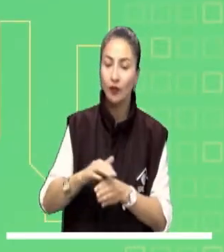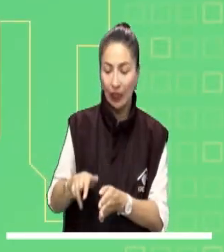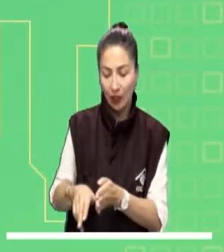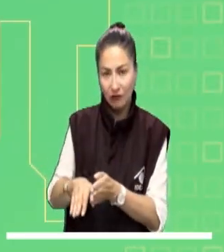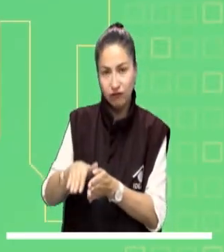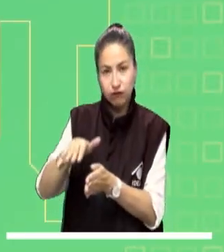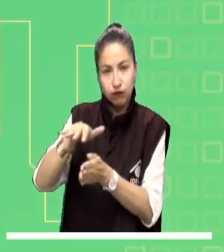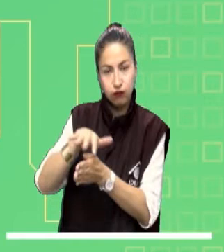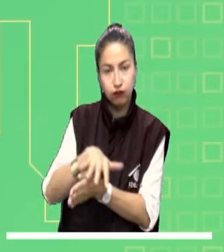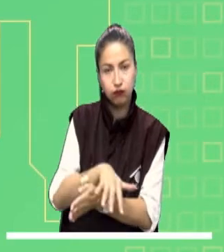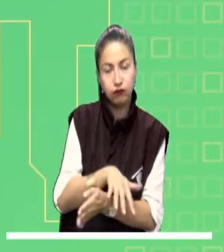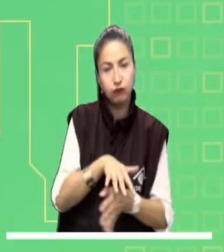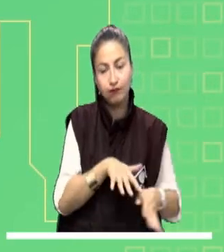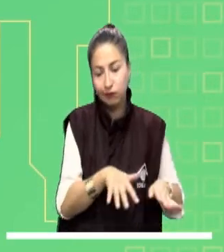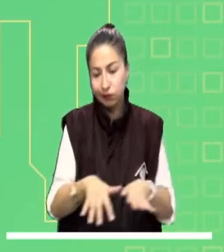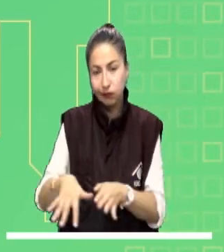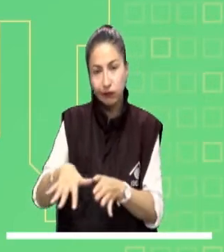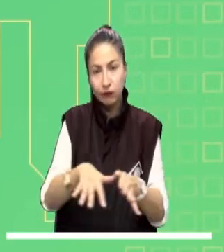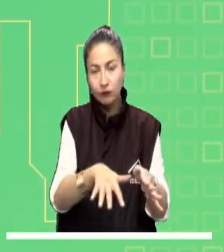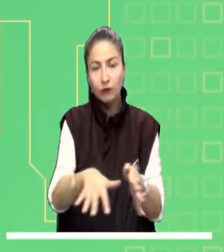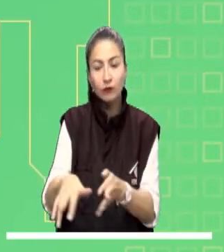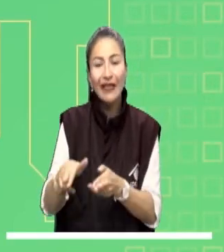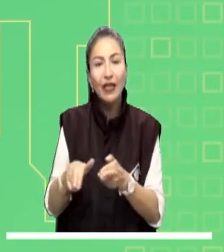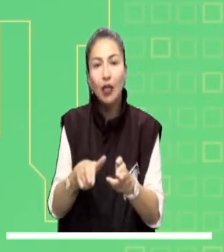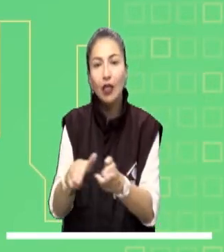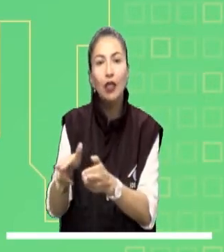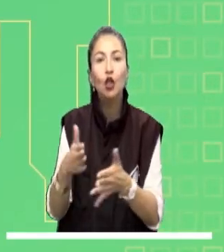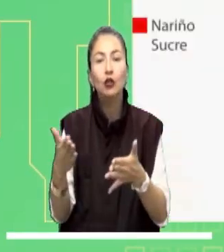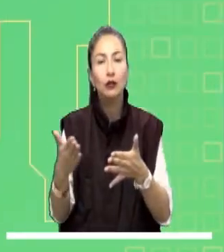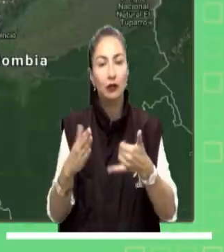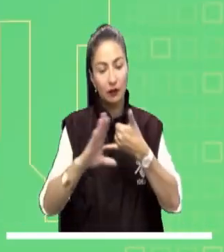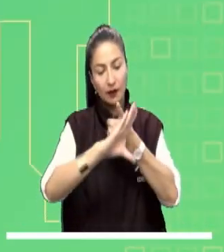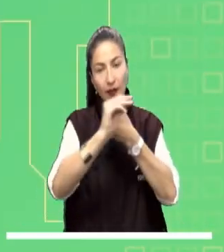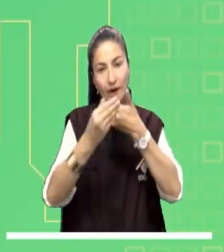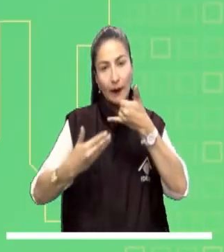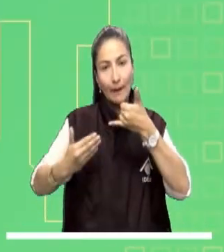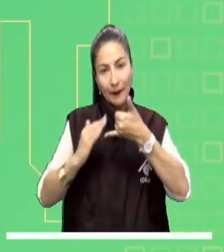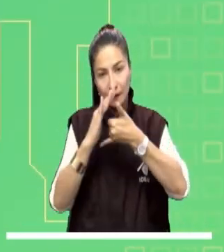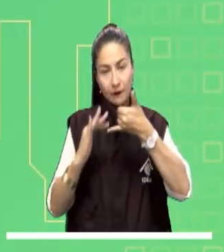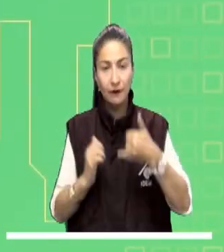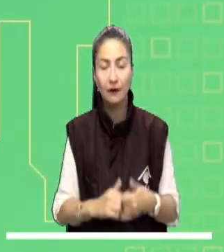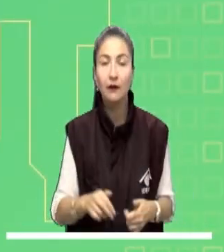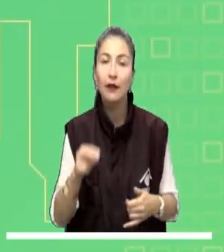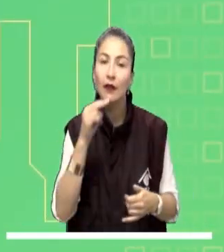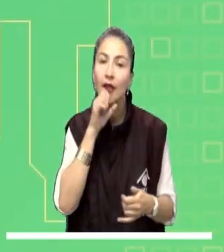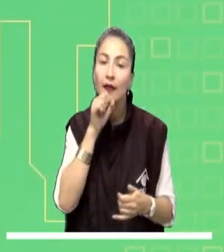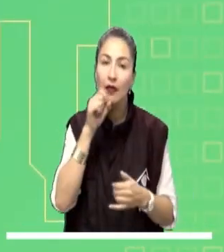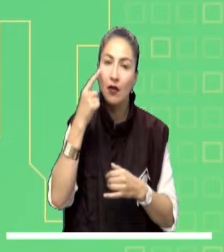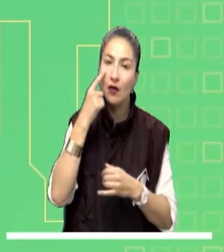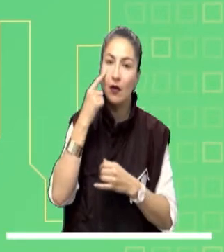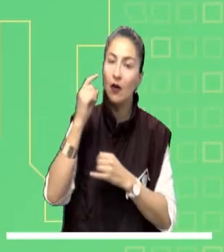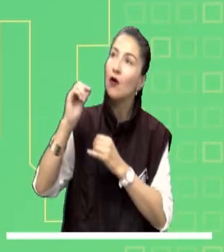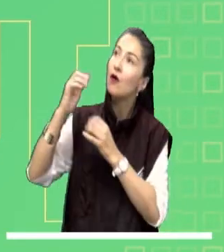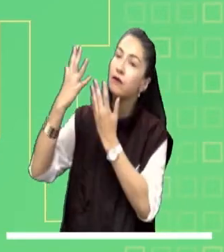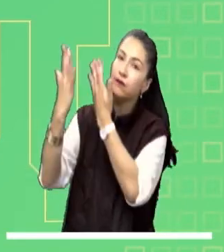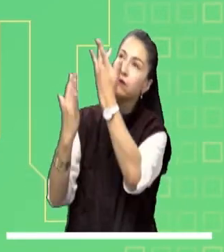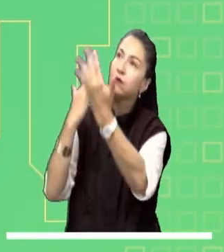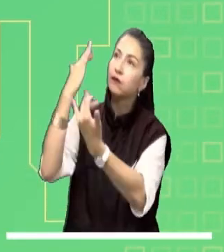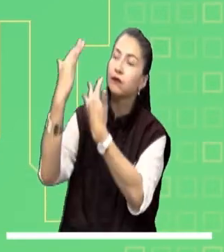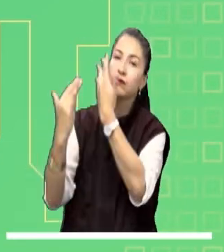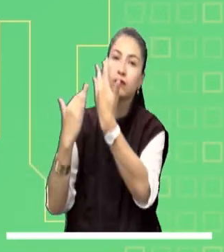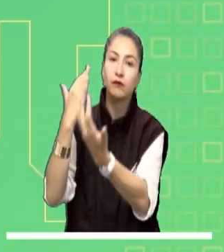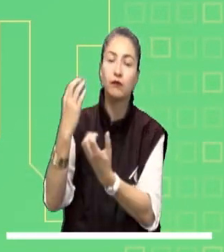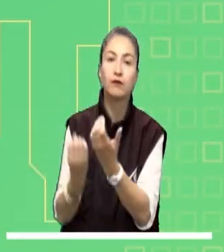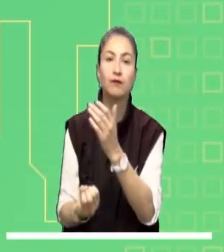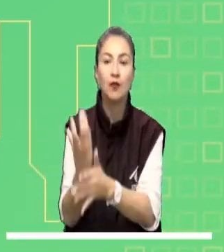altos niveles y crecientes súbitas en cuencas y principales ríos de las regiones Caribe y Pacífica. Alerta roja por posibles incendios en cultivos y